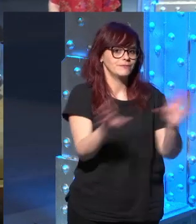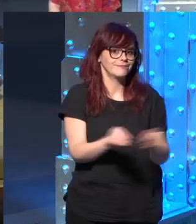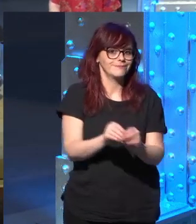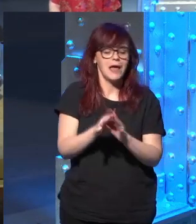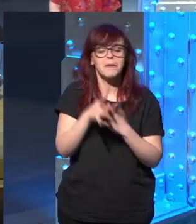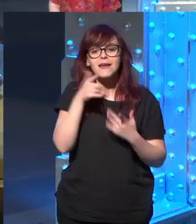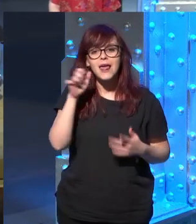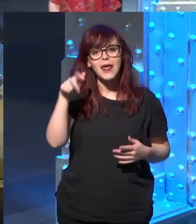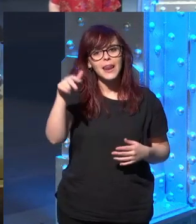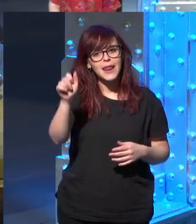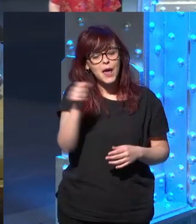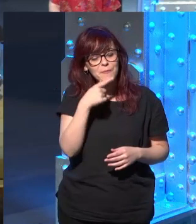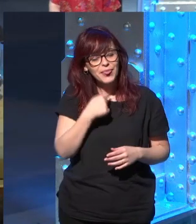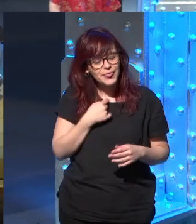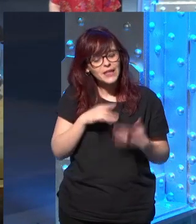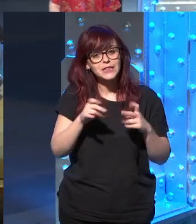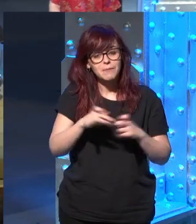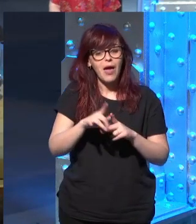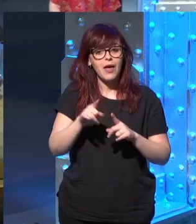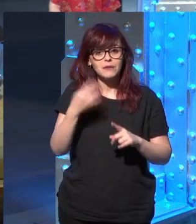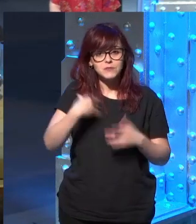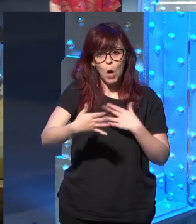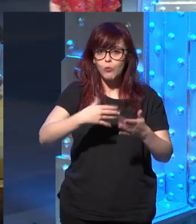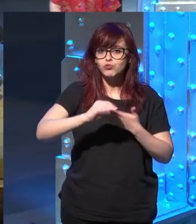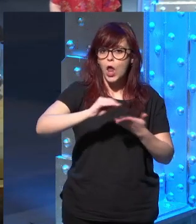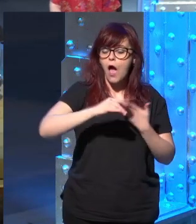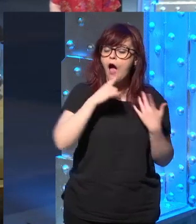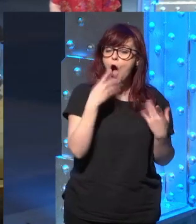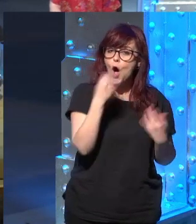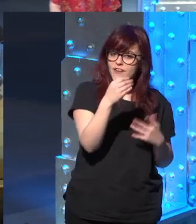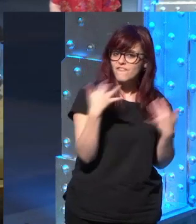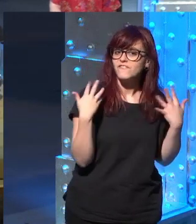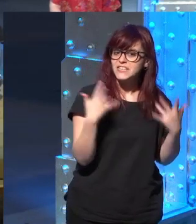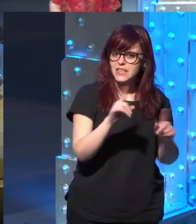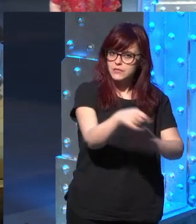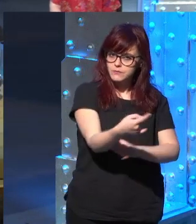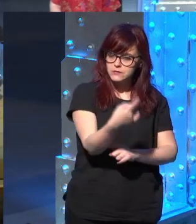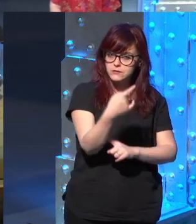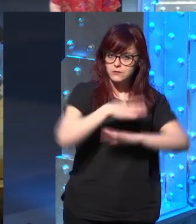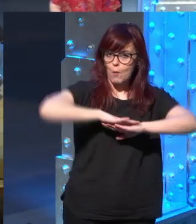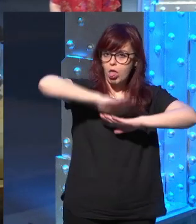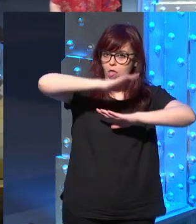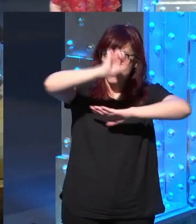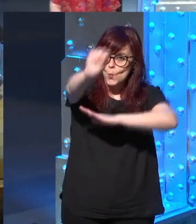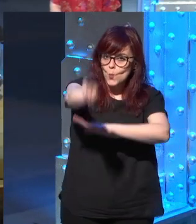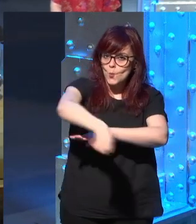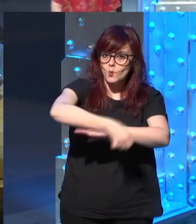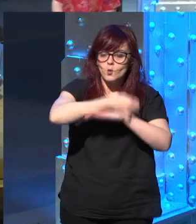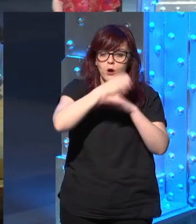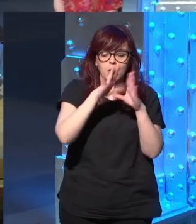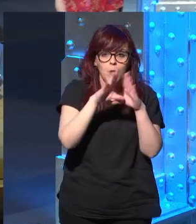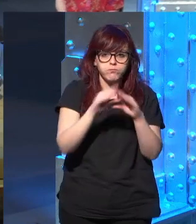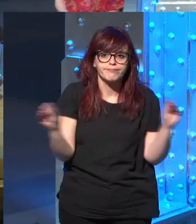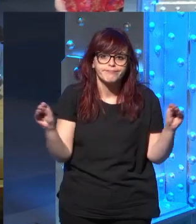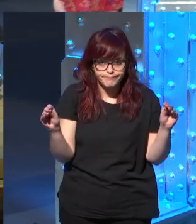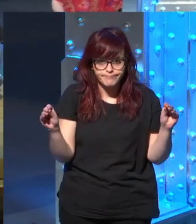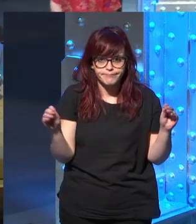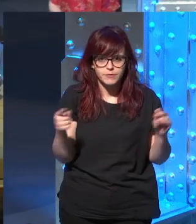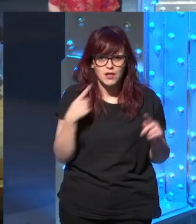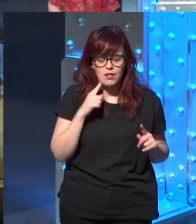abriendo. Elena me decía, después de eso, después de ser una autora joven, fresca, ya, de repente hay un desierto. Sí. Está, ¿no?, en limbo. Y me quedé